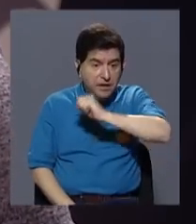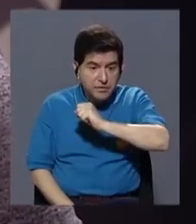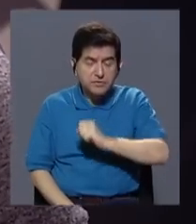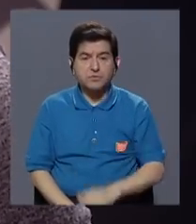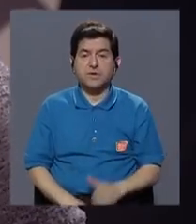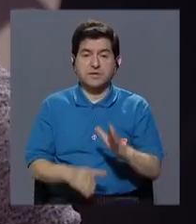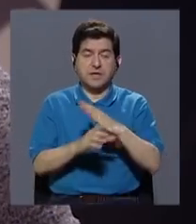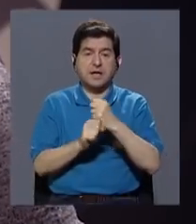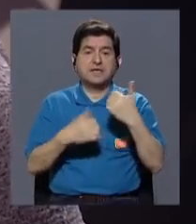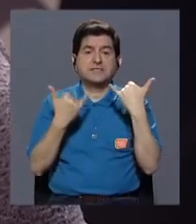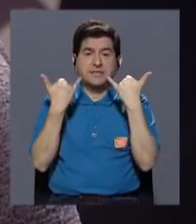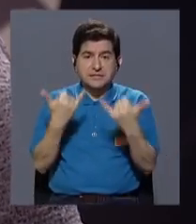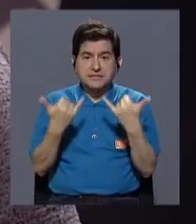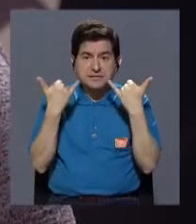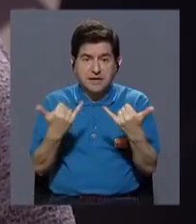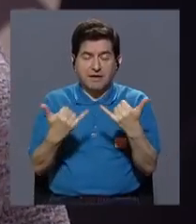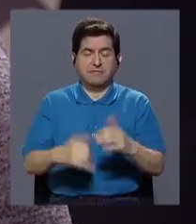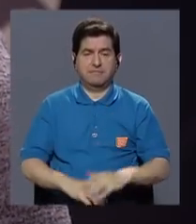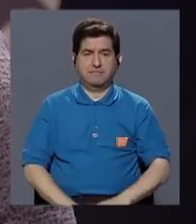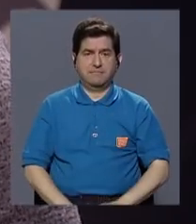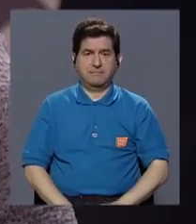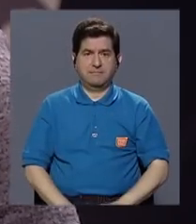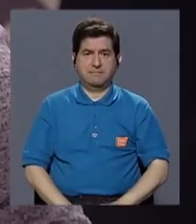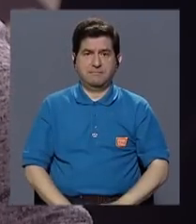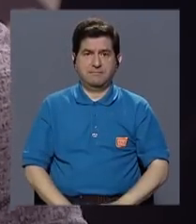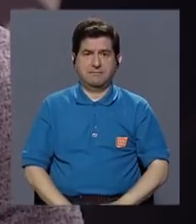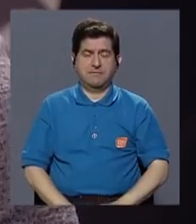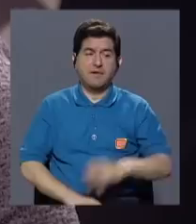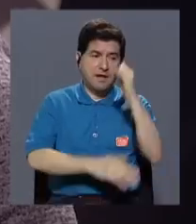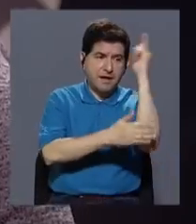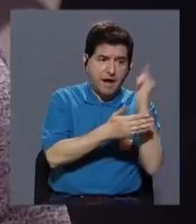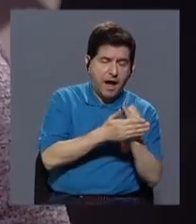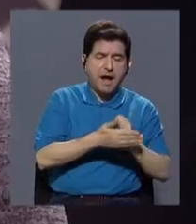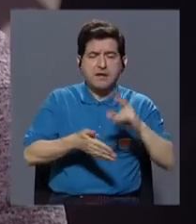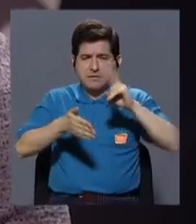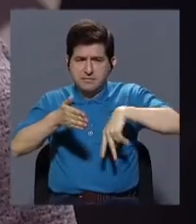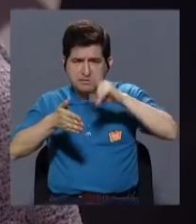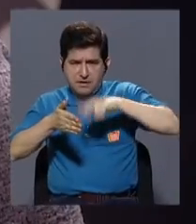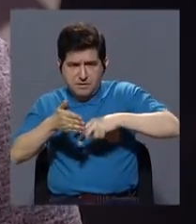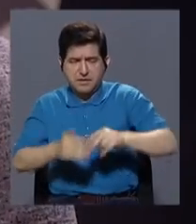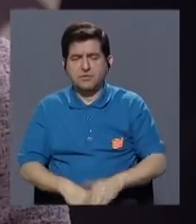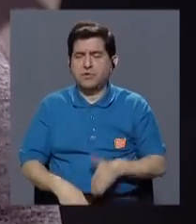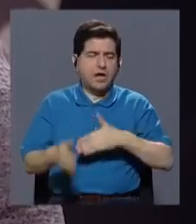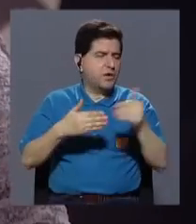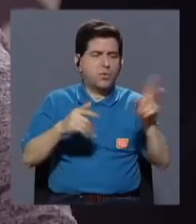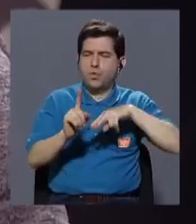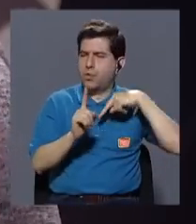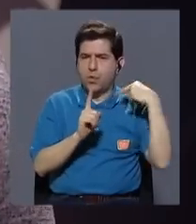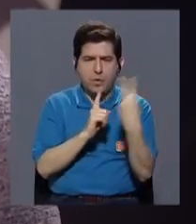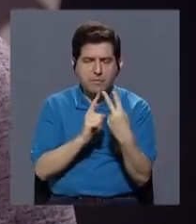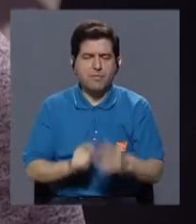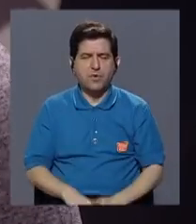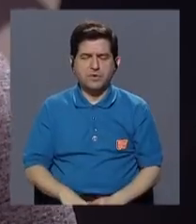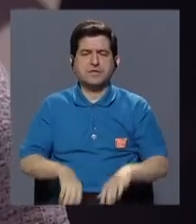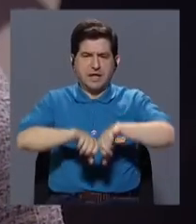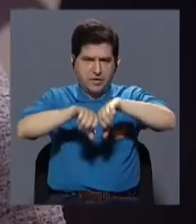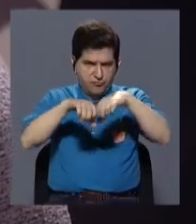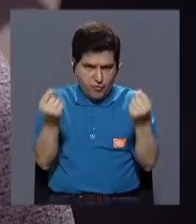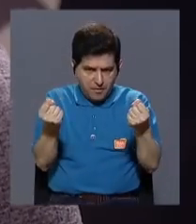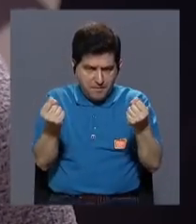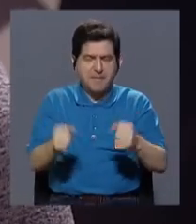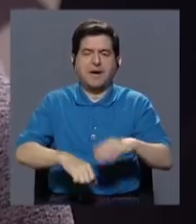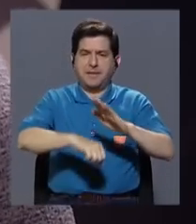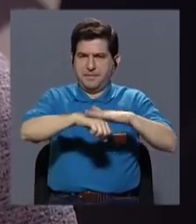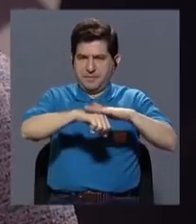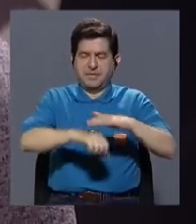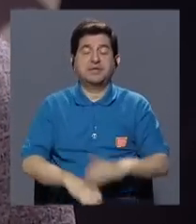sucede y empezar a hacer algo ya y para eso me parece que arte y literatura desde el punto que sea en el que transgreda y en el que